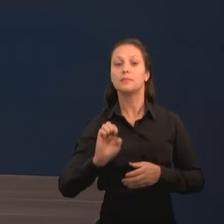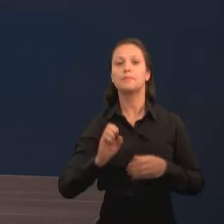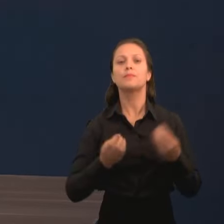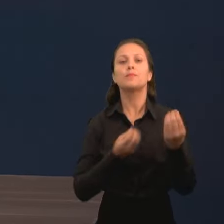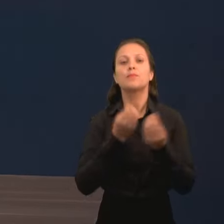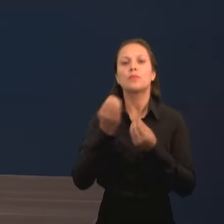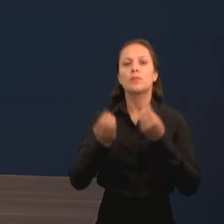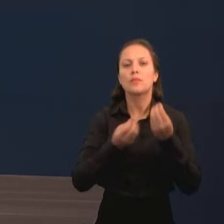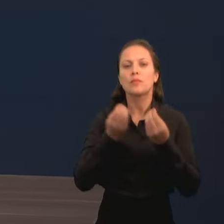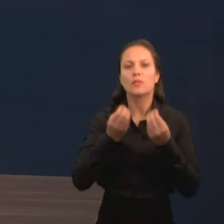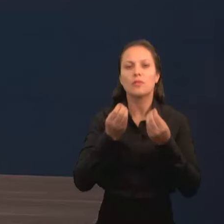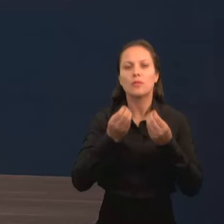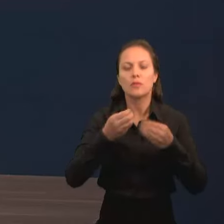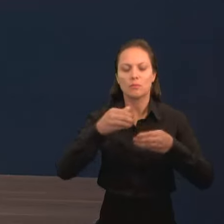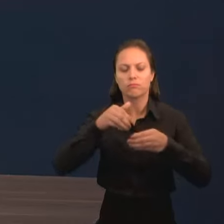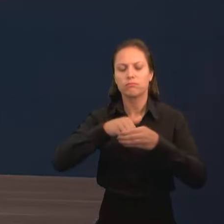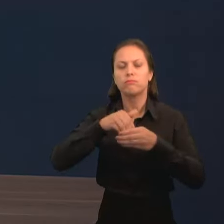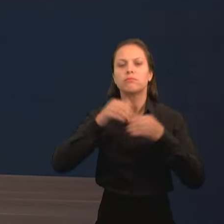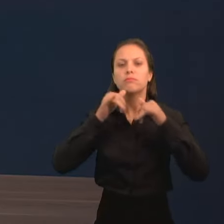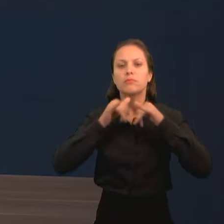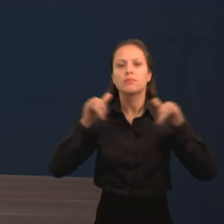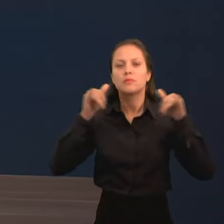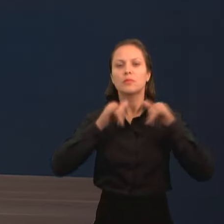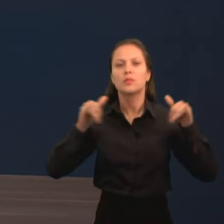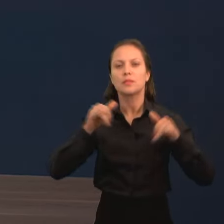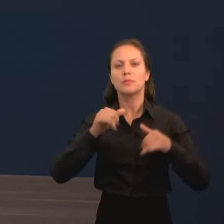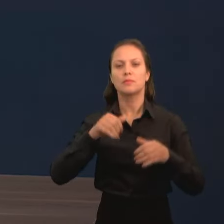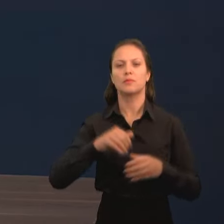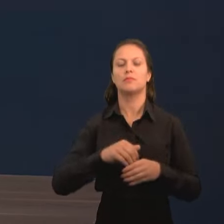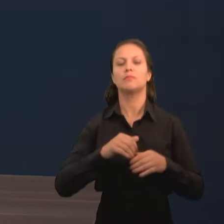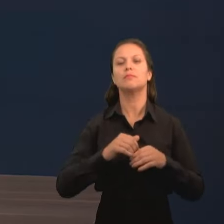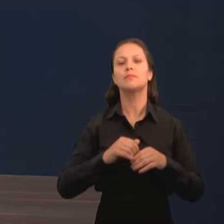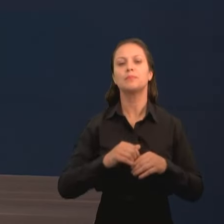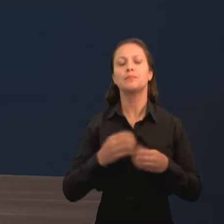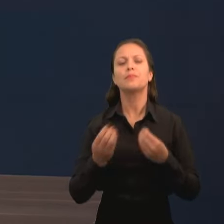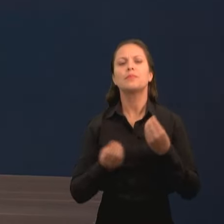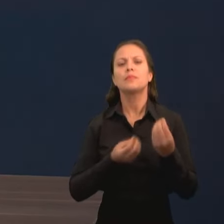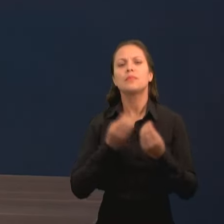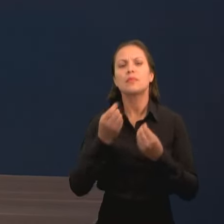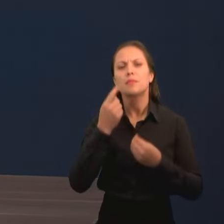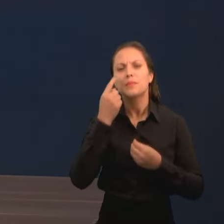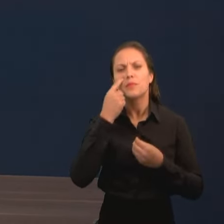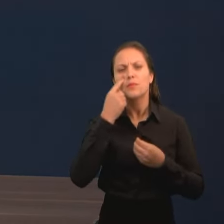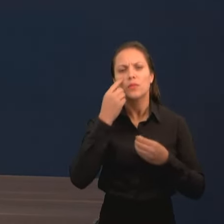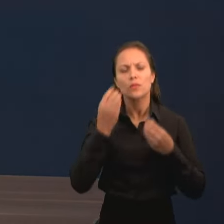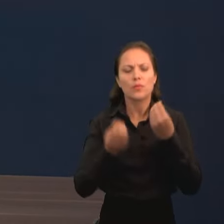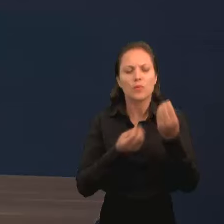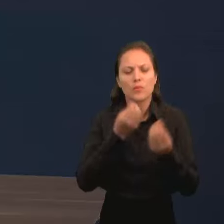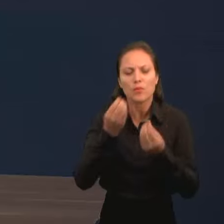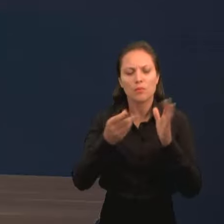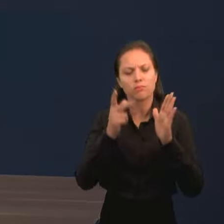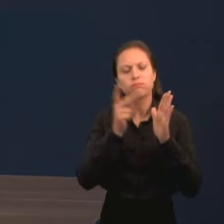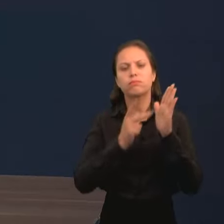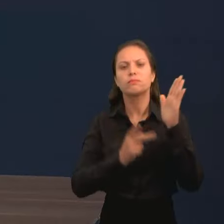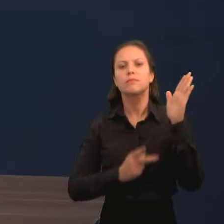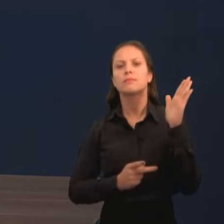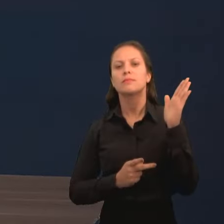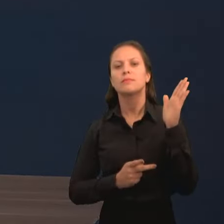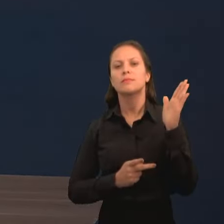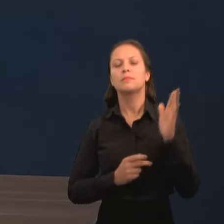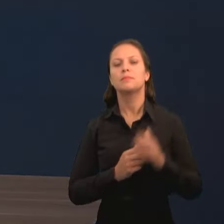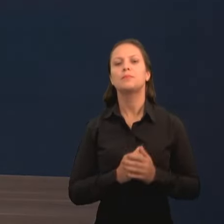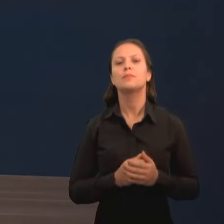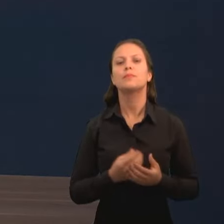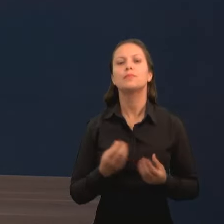interesantes para regular la inteligencia artificial, y acá les estoy hablando de género y no de especie, para